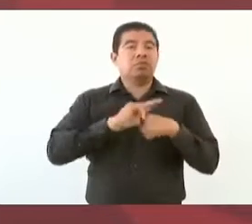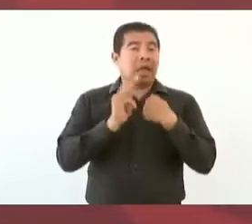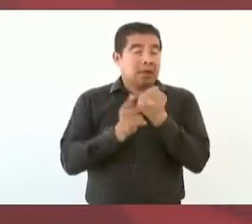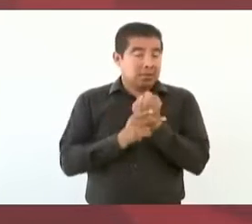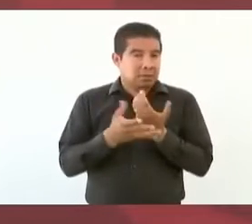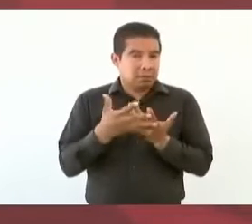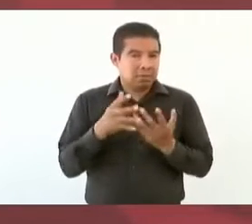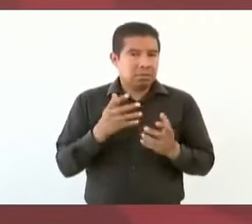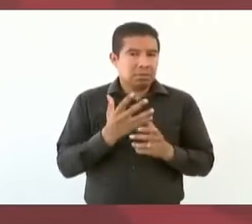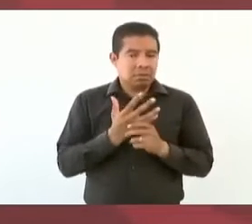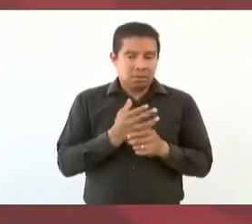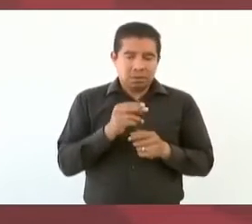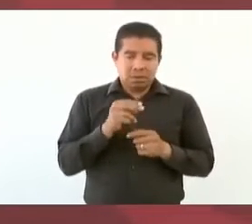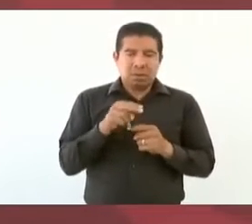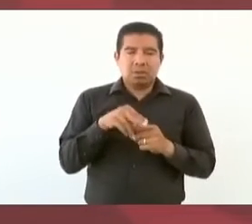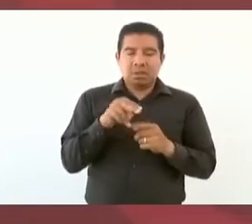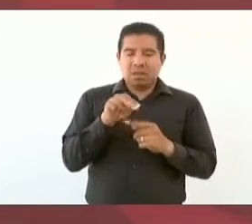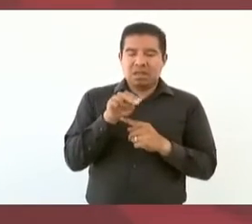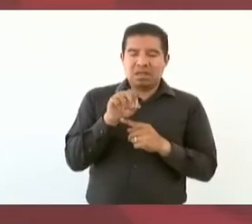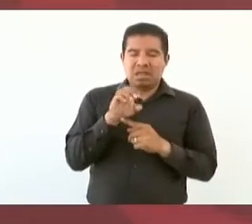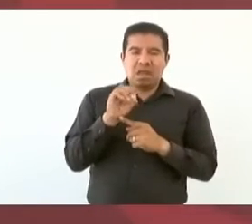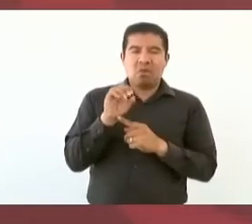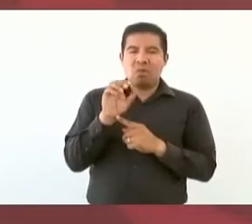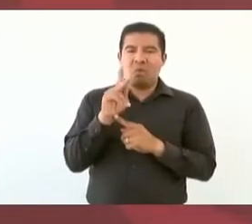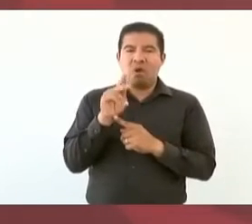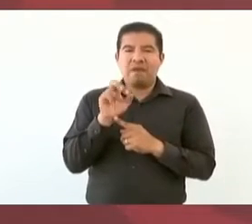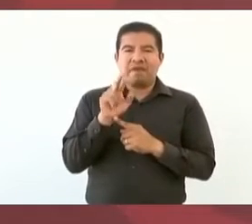no es más que neoporfirismo,